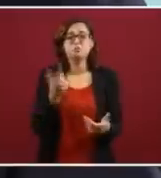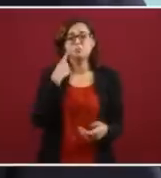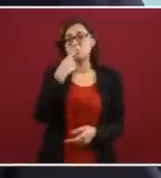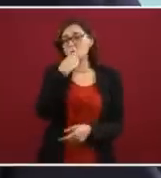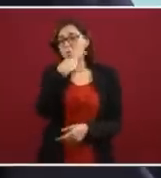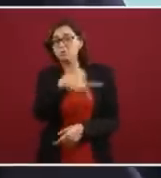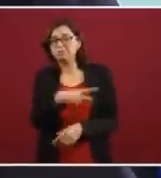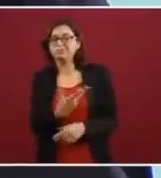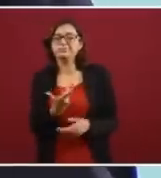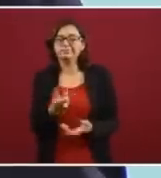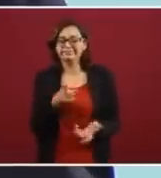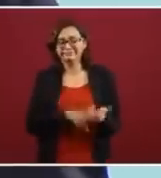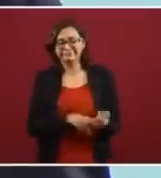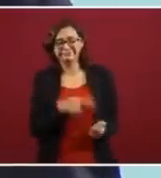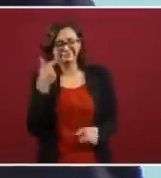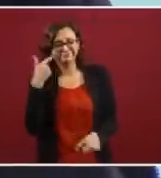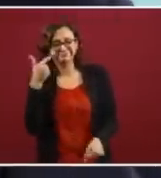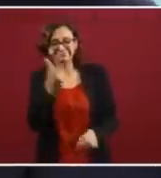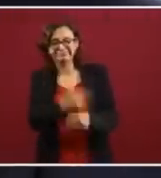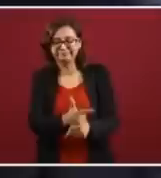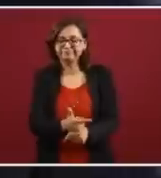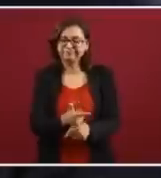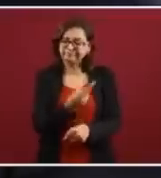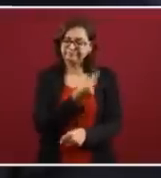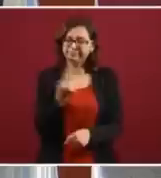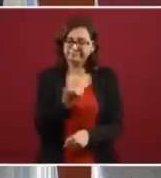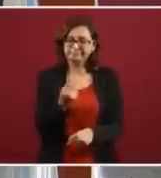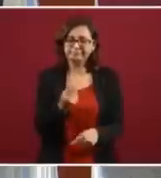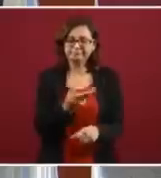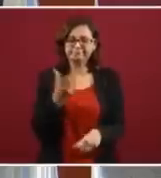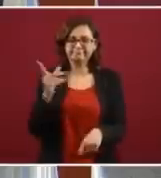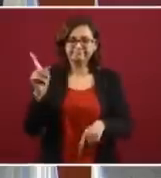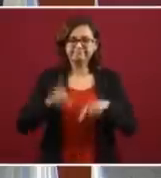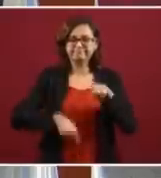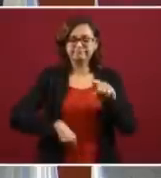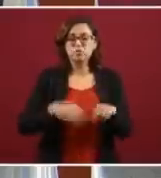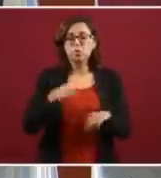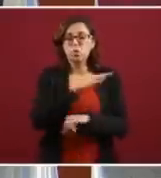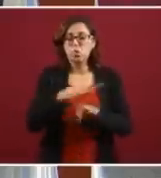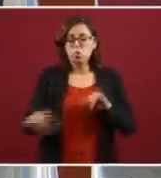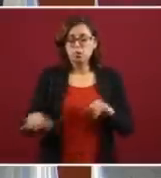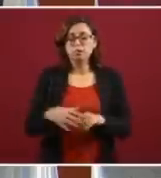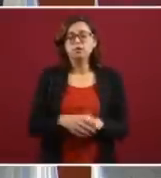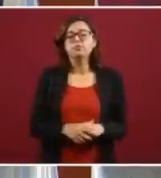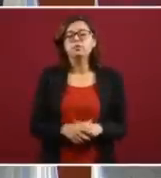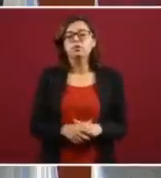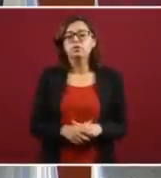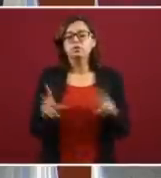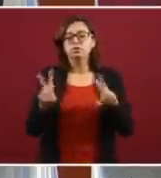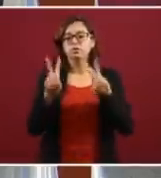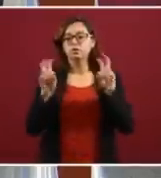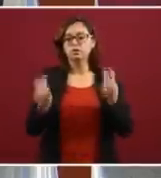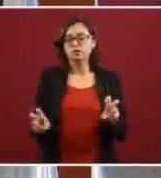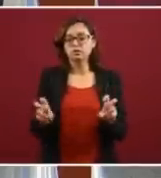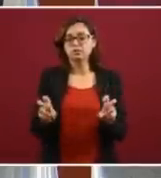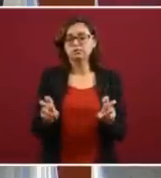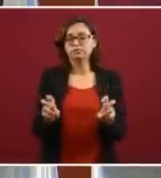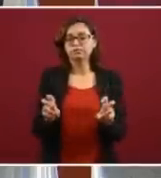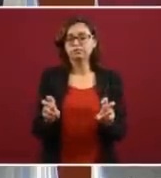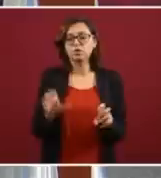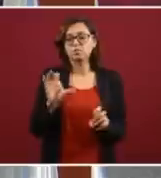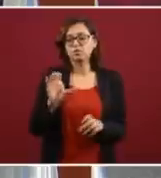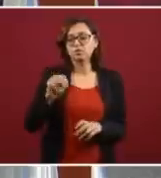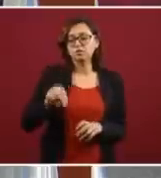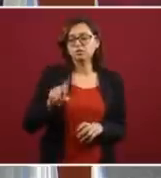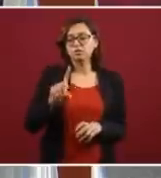en la Comisión Ejecutiva de Atención a Víctimas. Y finalmente, señalar que de las recomendaciones emitidas o las quejas recibidas por la Comisión